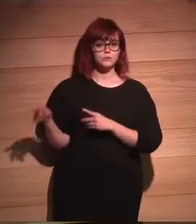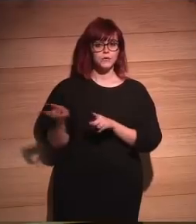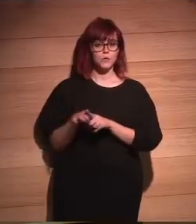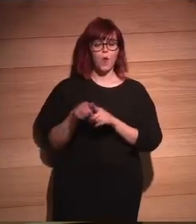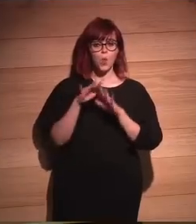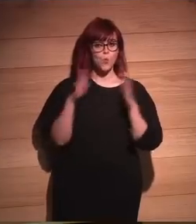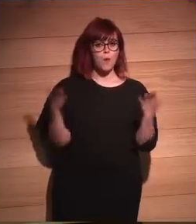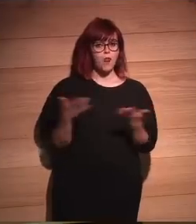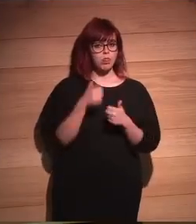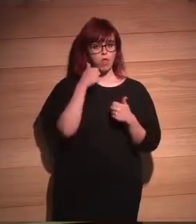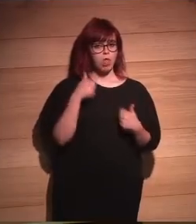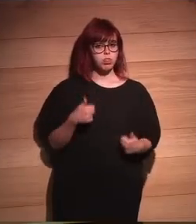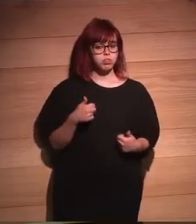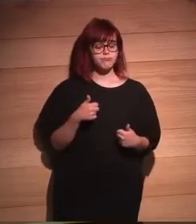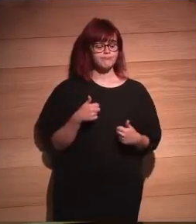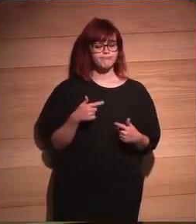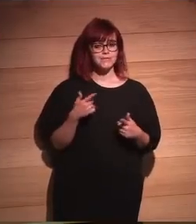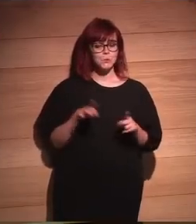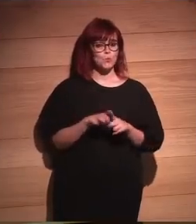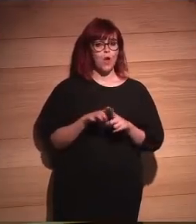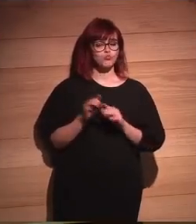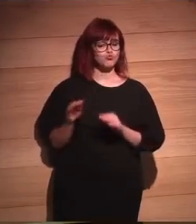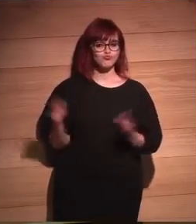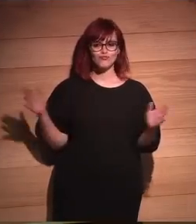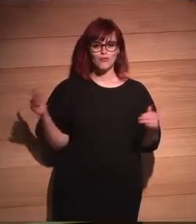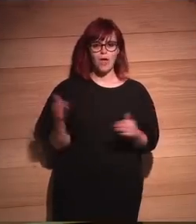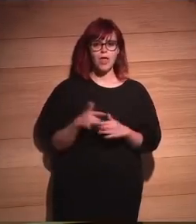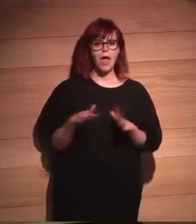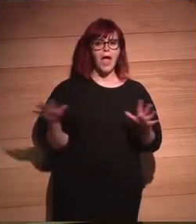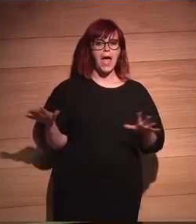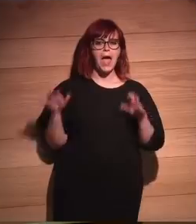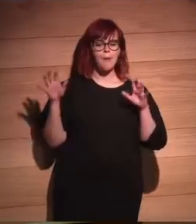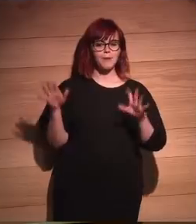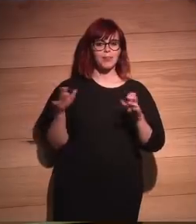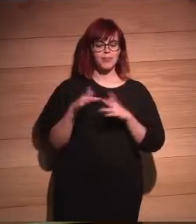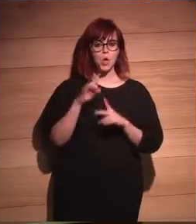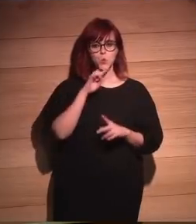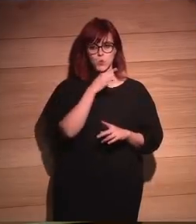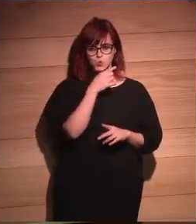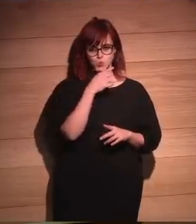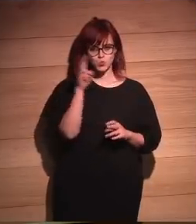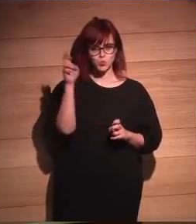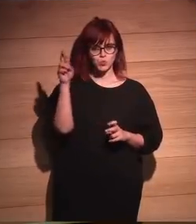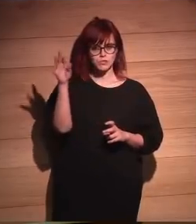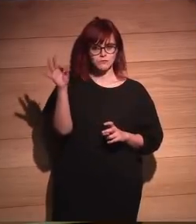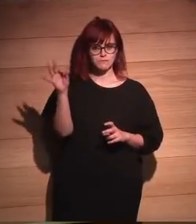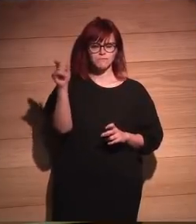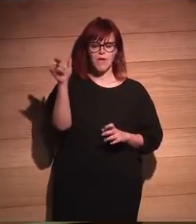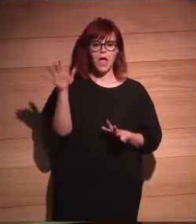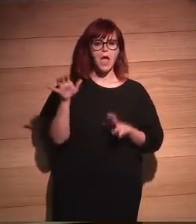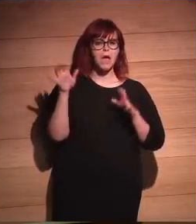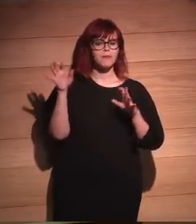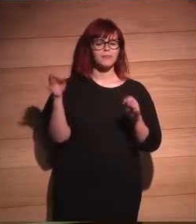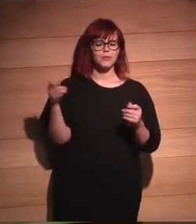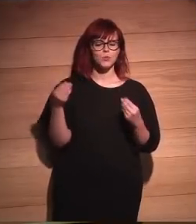historia de la humanidad, del crecimiento, ¿no? Y aprendieron mucho de lo que había pasado en la Unión Soviética. Y creo que es el